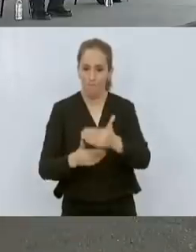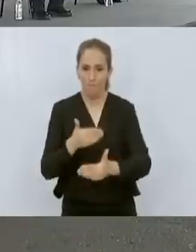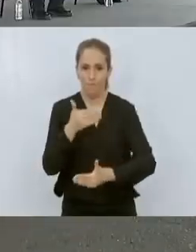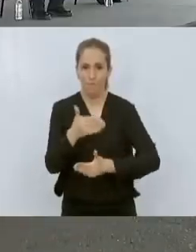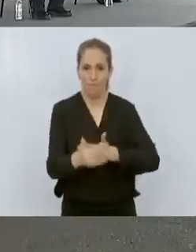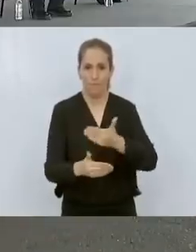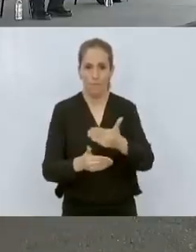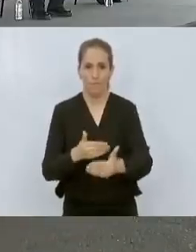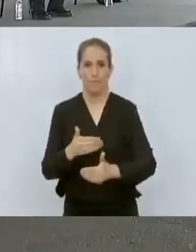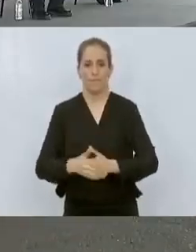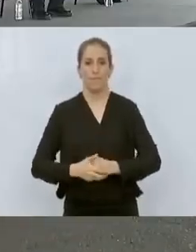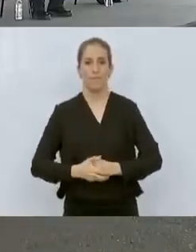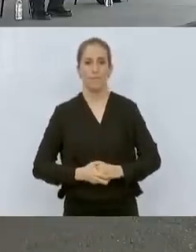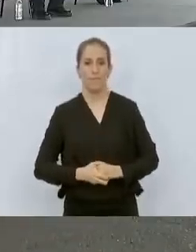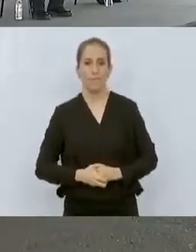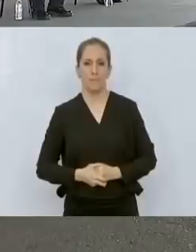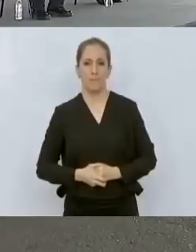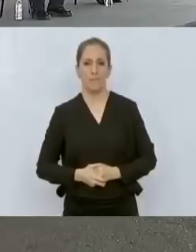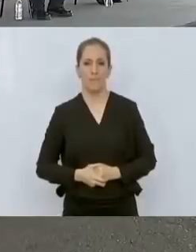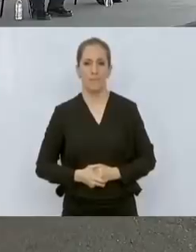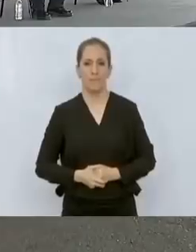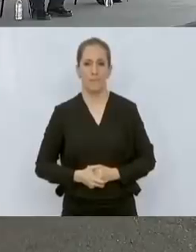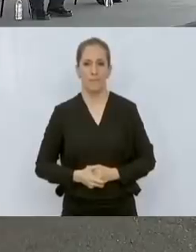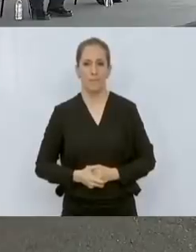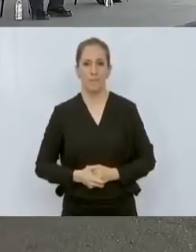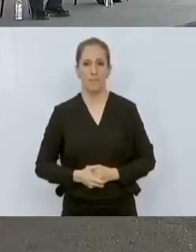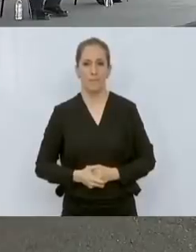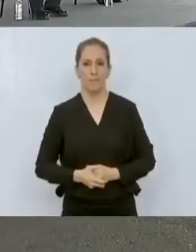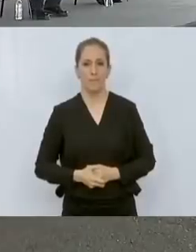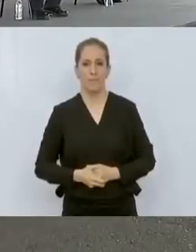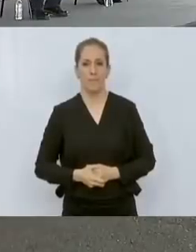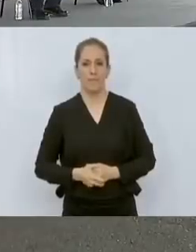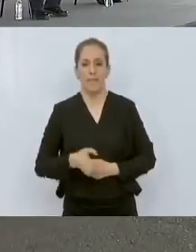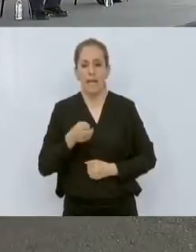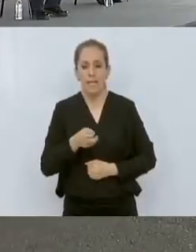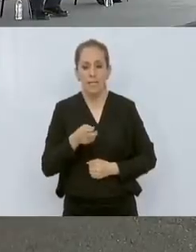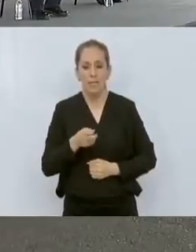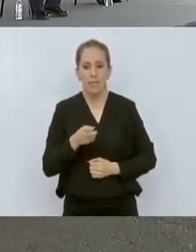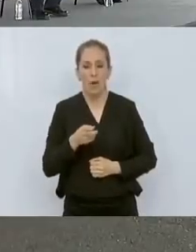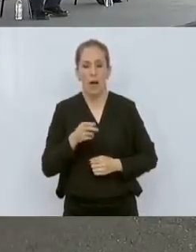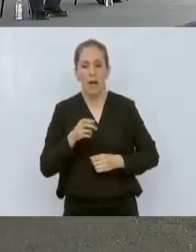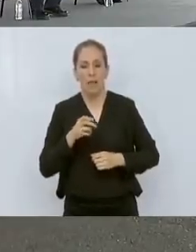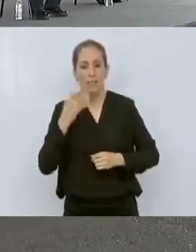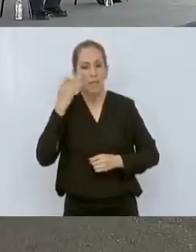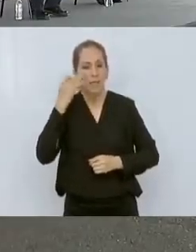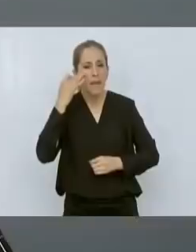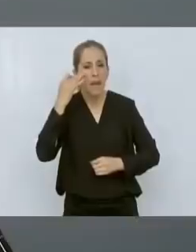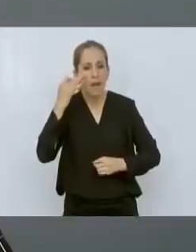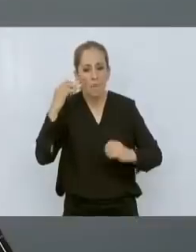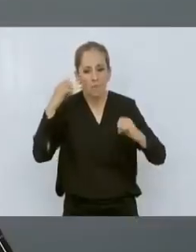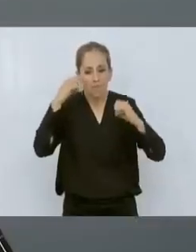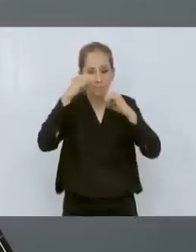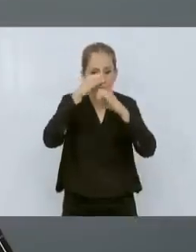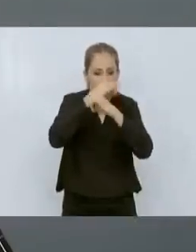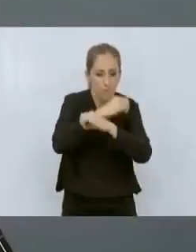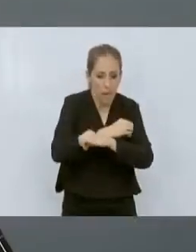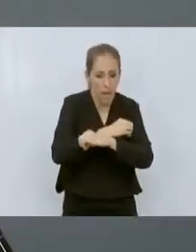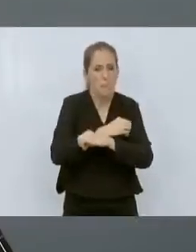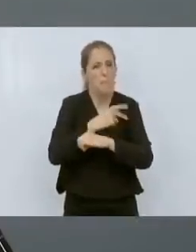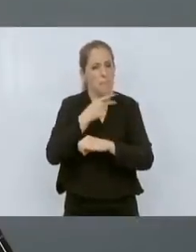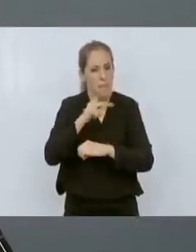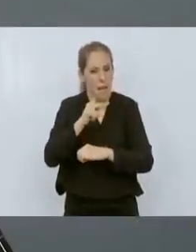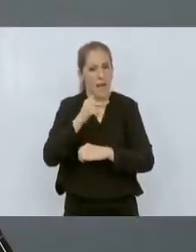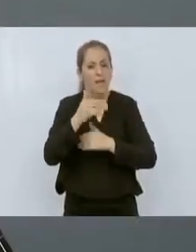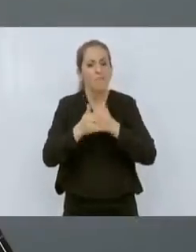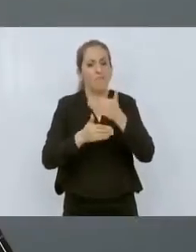de este túnel en el que nos encontramos. Ya se ven las lucecitas